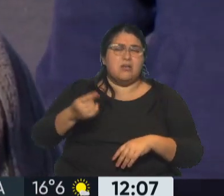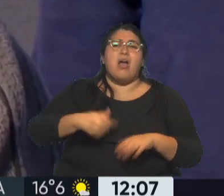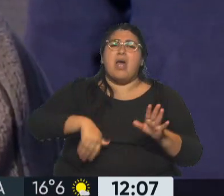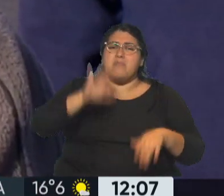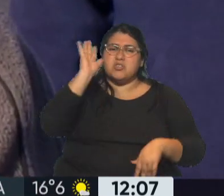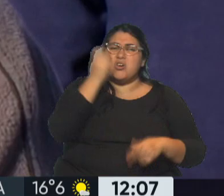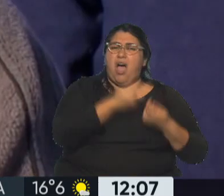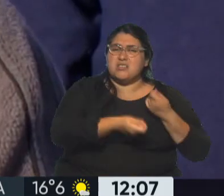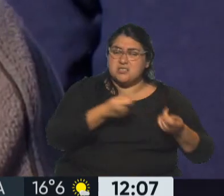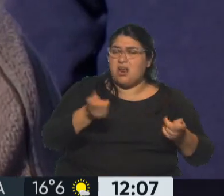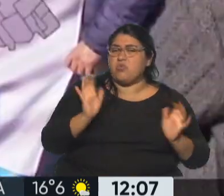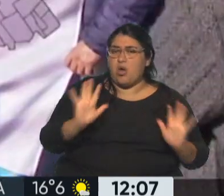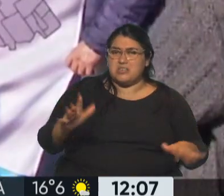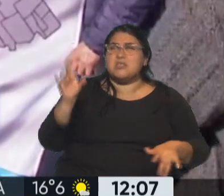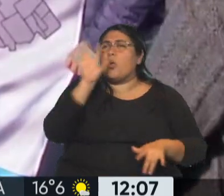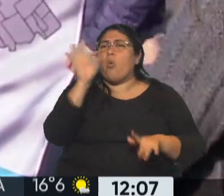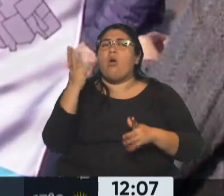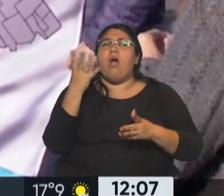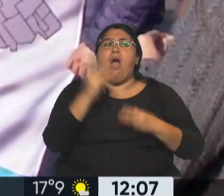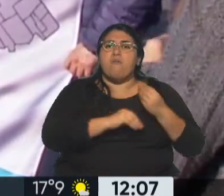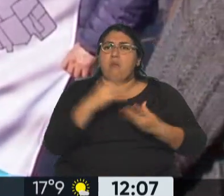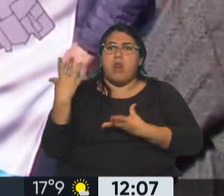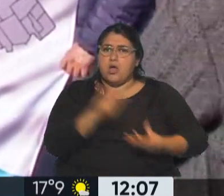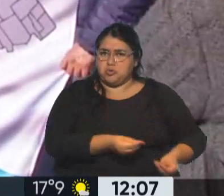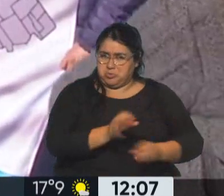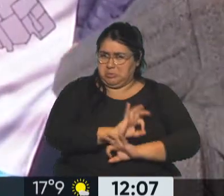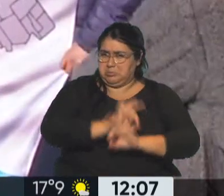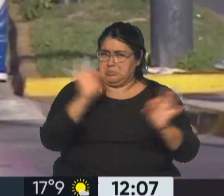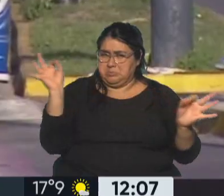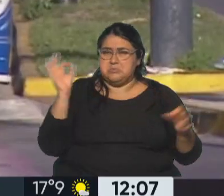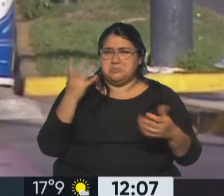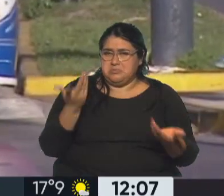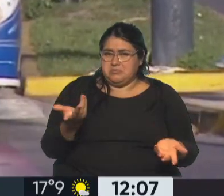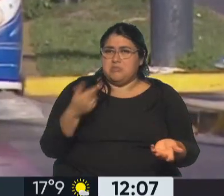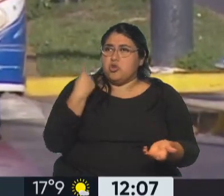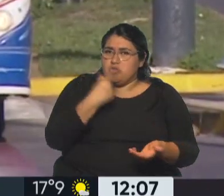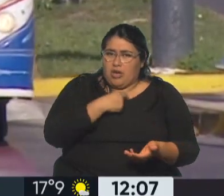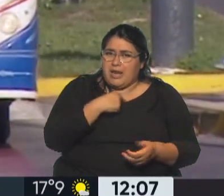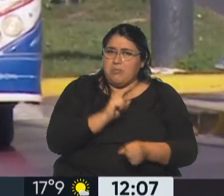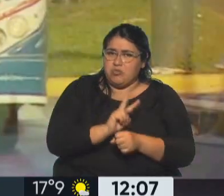disposición de la familia, eso es mentira. Lo que queremos es seguridad.